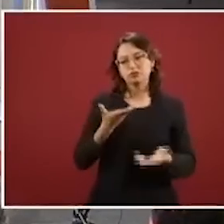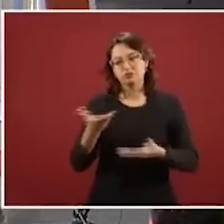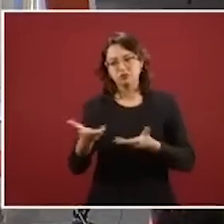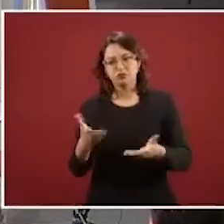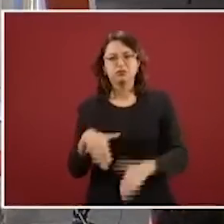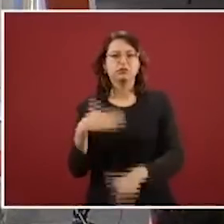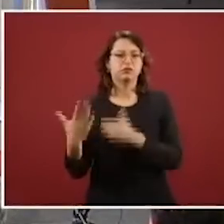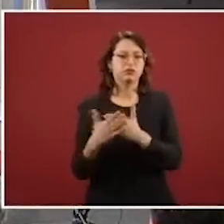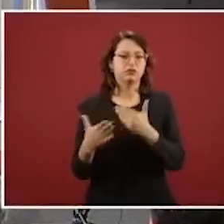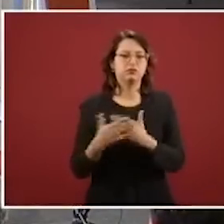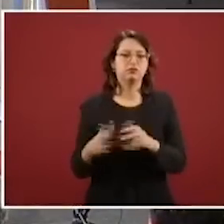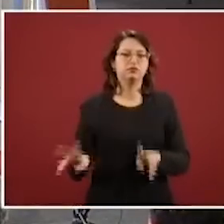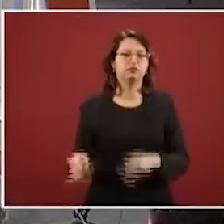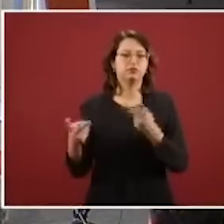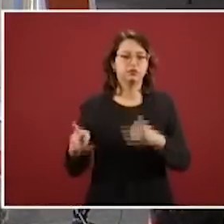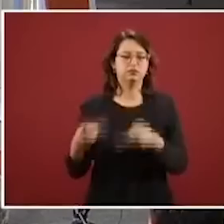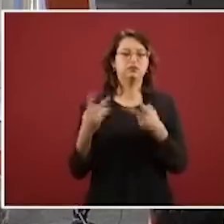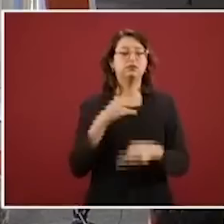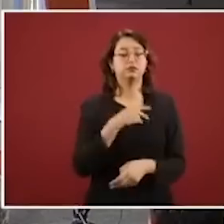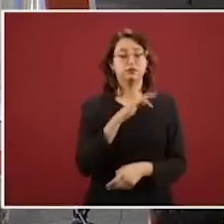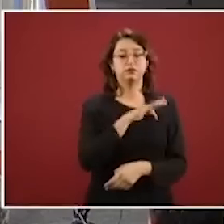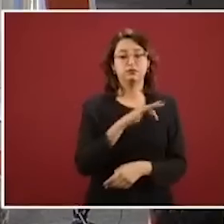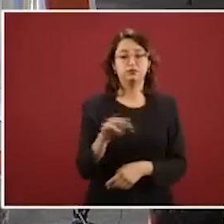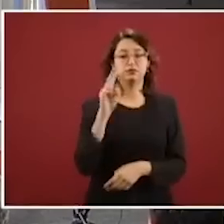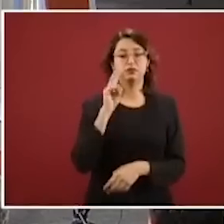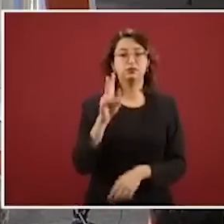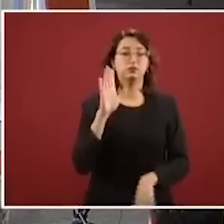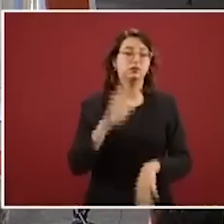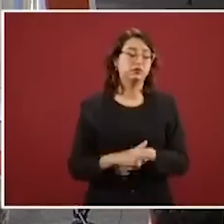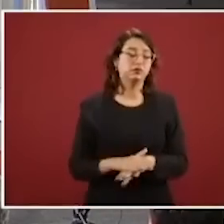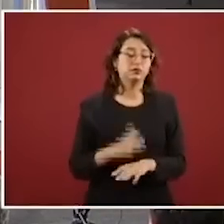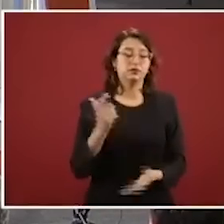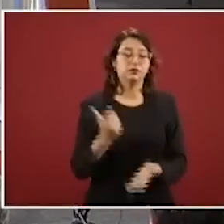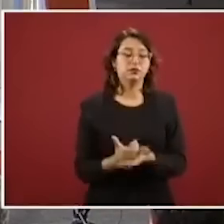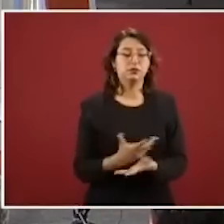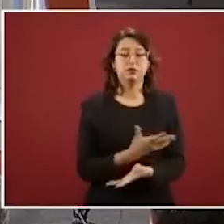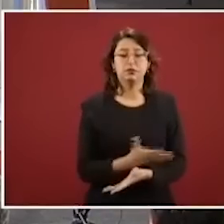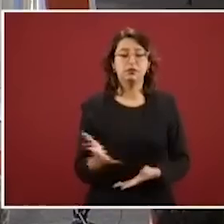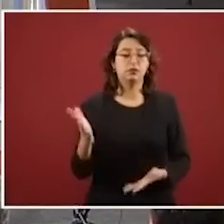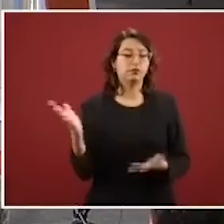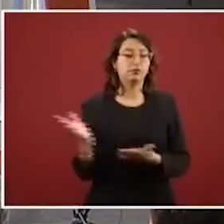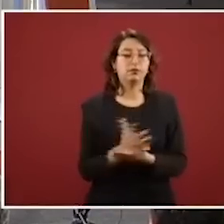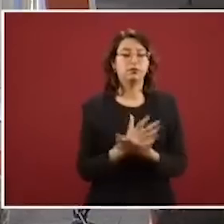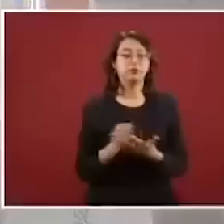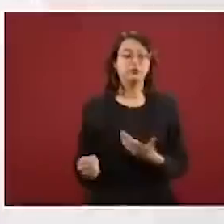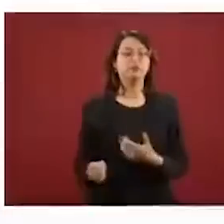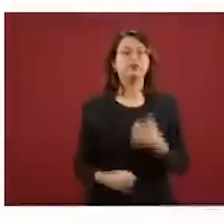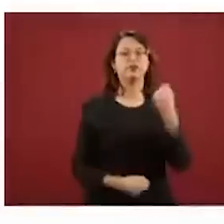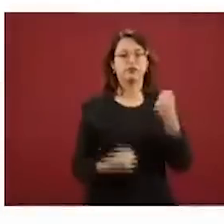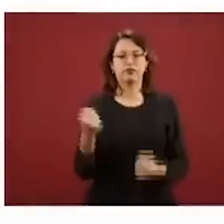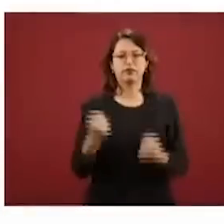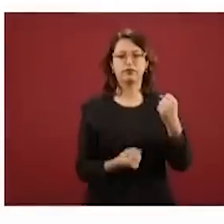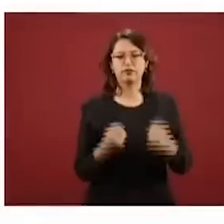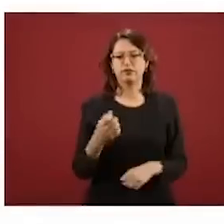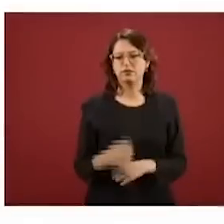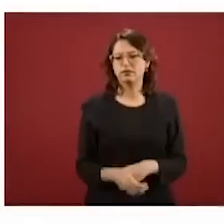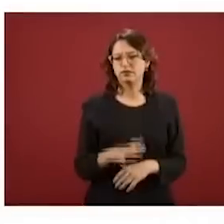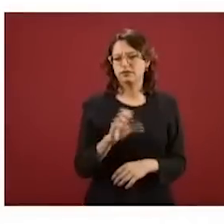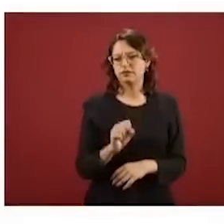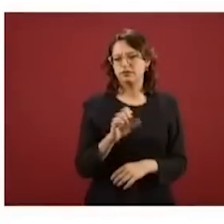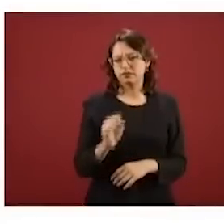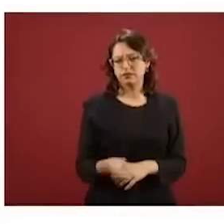también pueden ver el sobreprecio. Donde tenemos mayor sobreprecio es en los vehículos, un